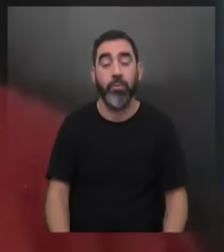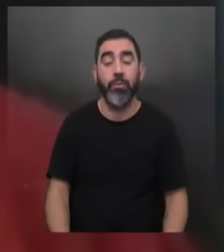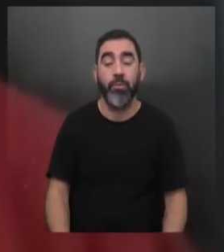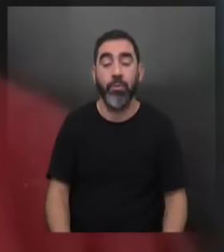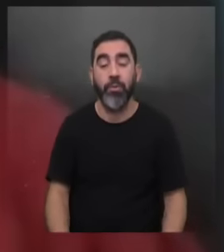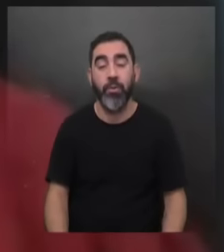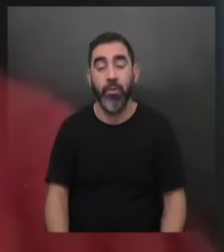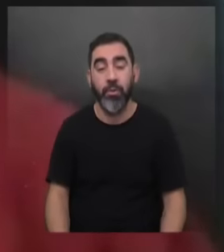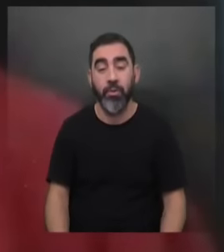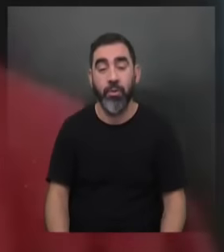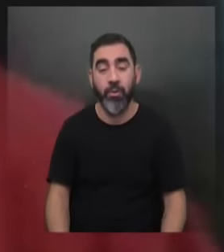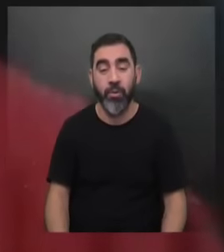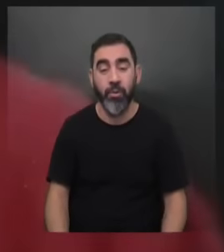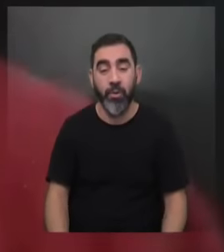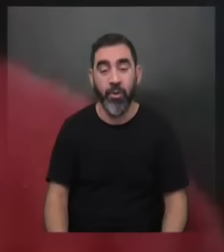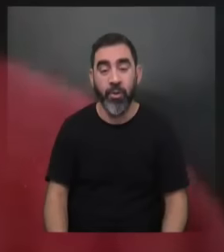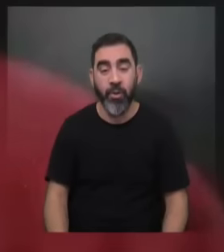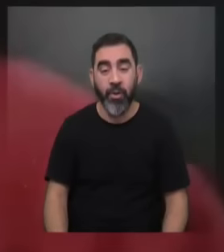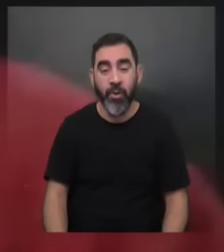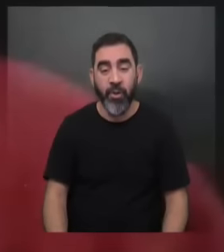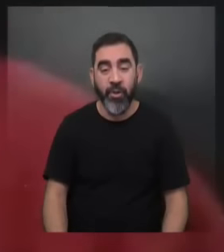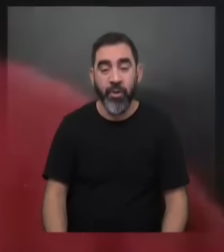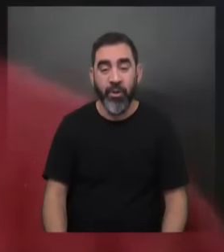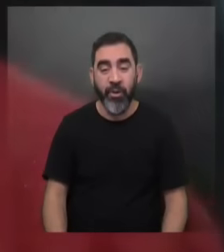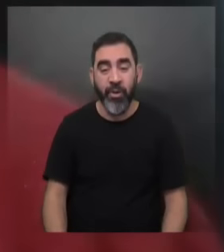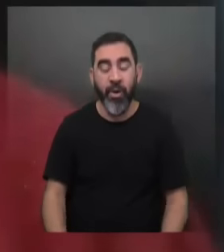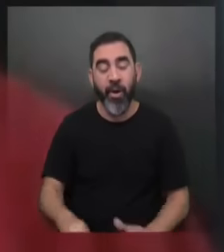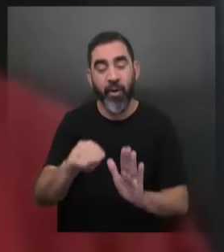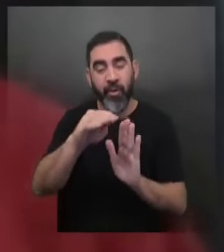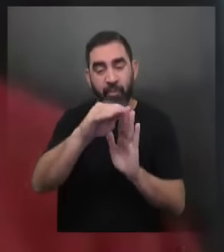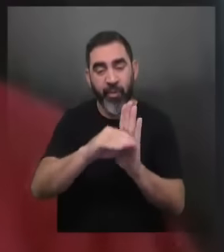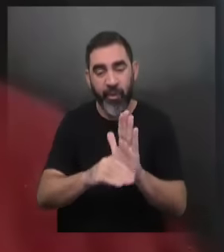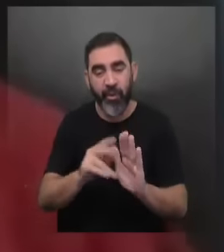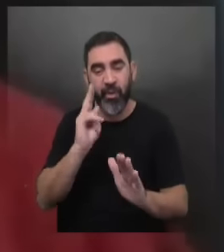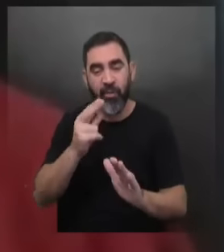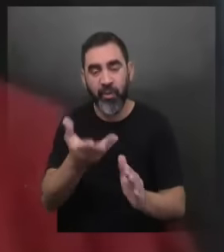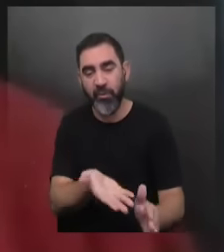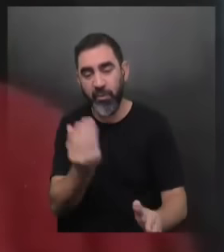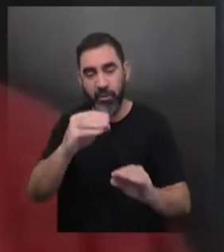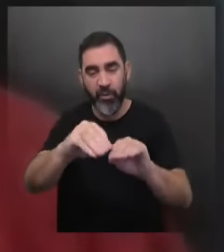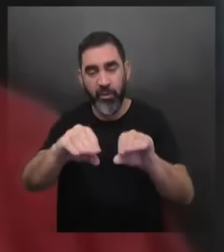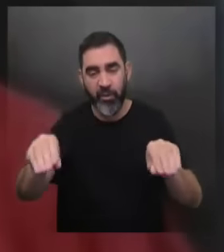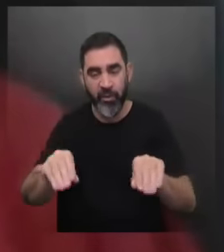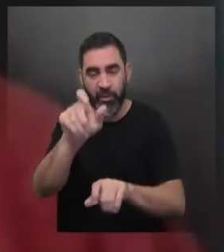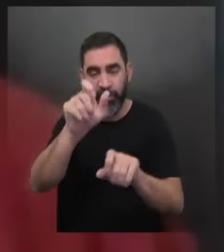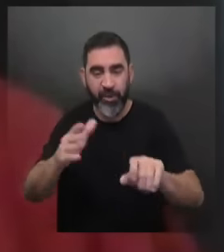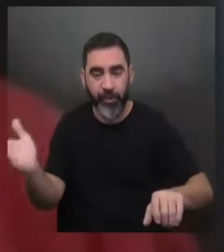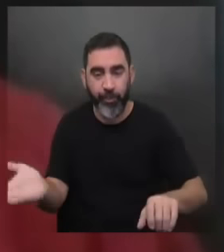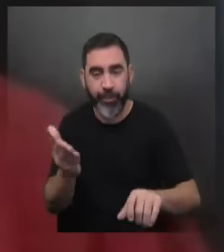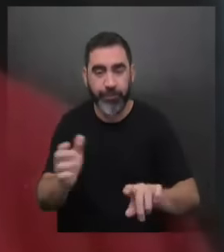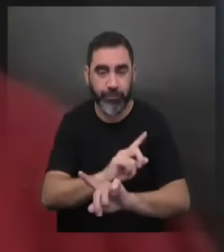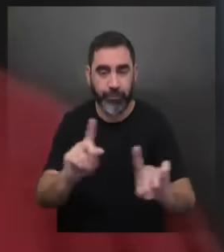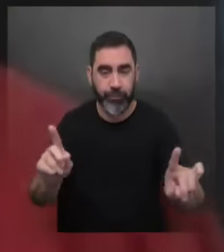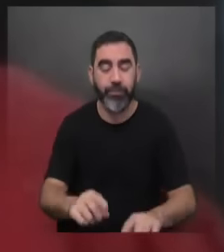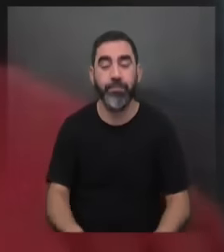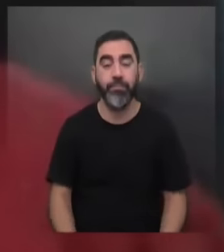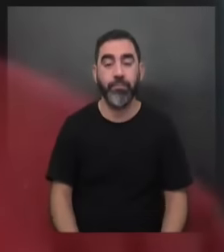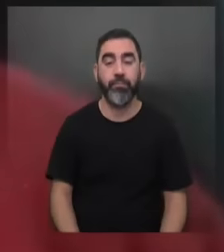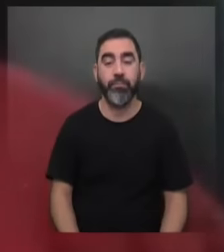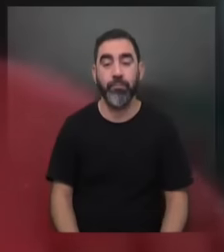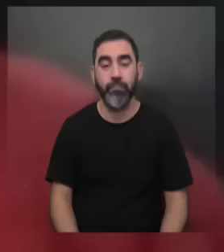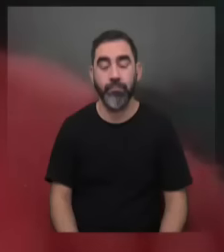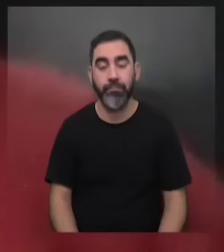oportunamente en cuanto a este establecer medidas cautelares este a los efectos de que no se siga adelante con la